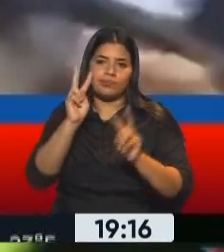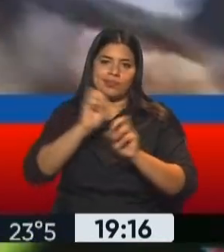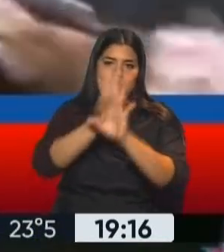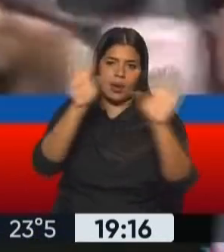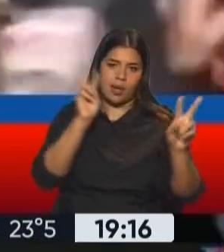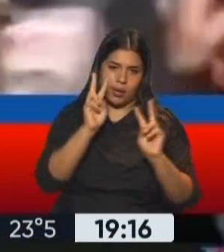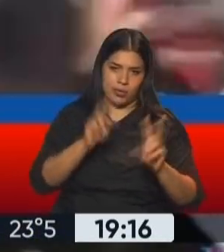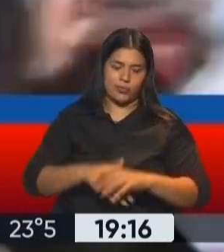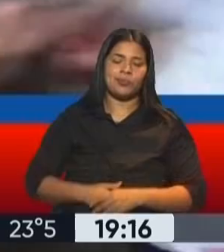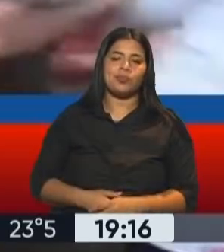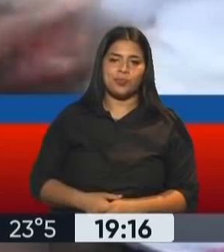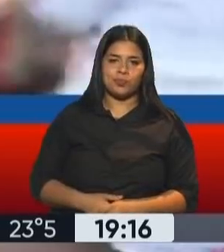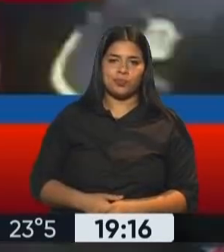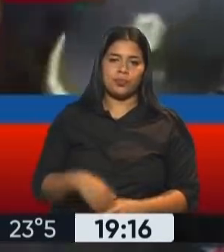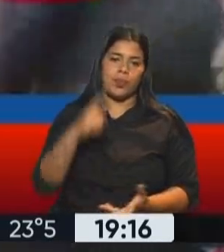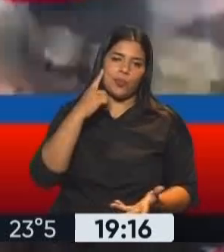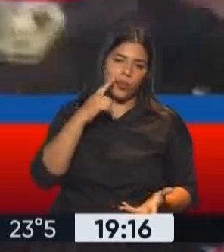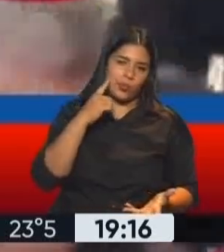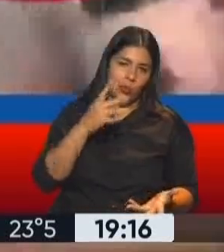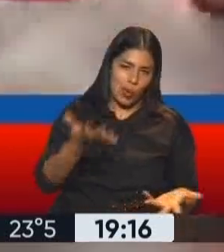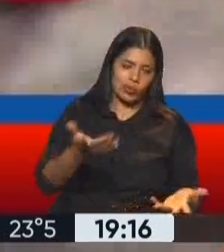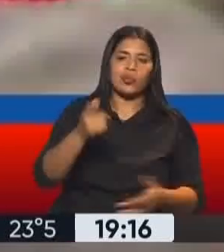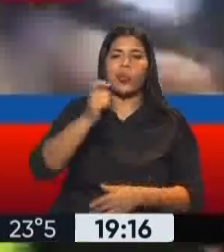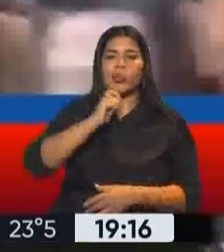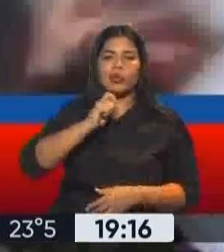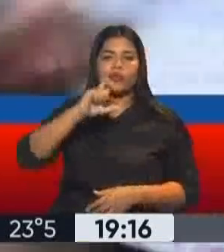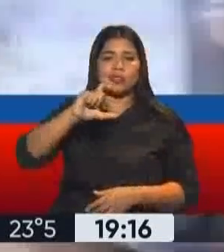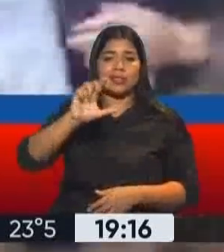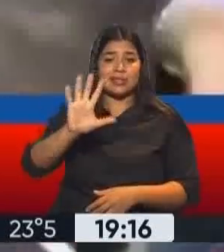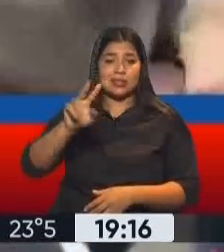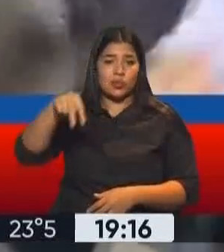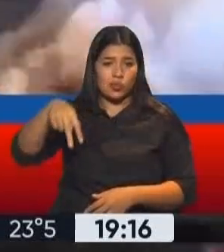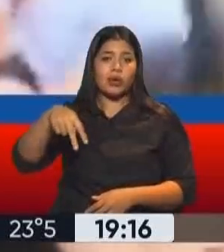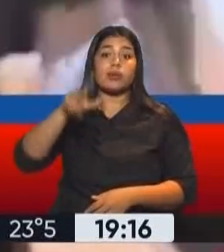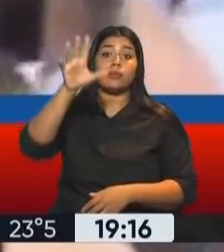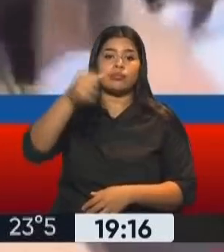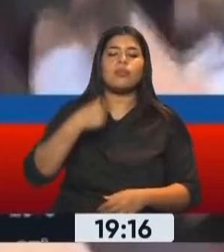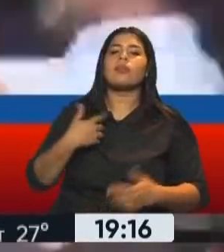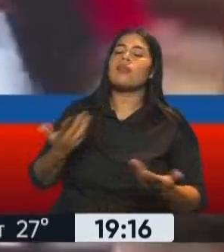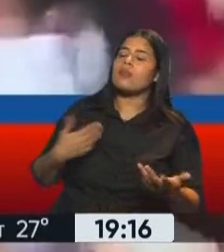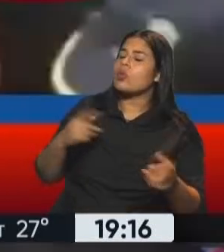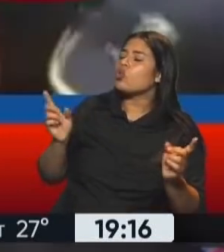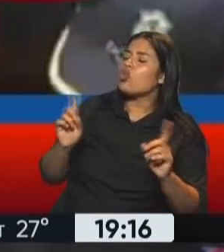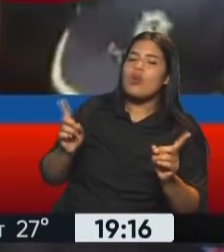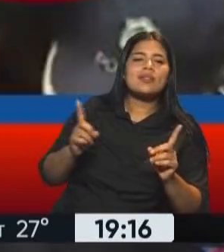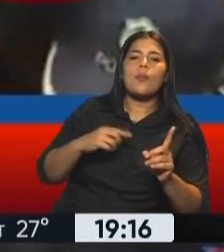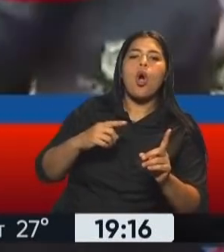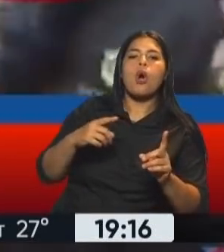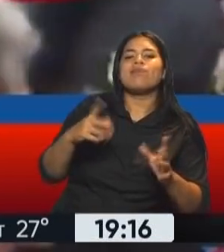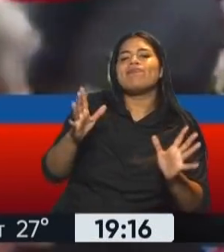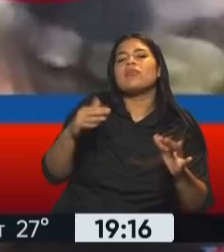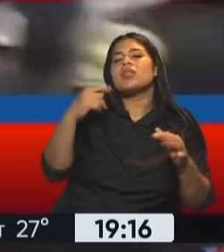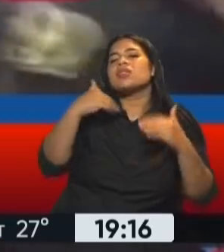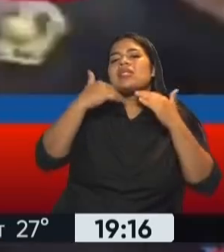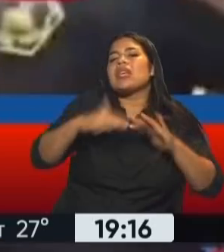manifiesta intencionalidad, toma el micrófono de C5N. Sí, porque aparte no es que le pega y se le cae, porque él dice fue un